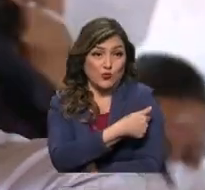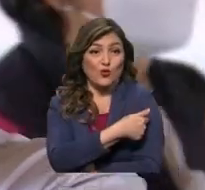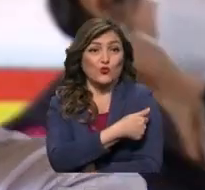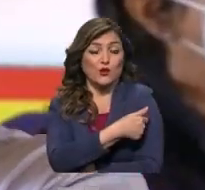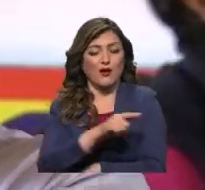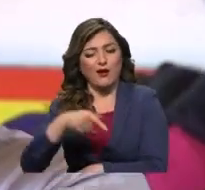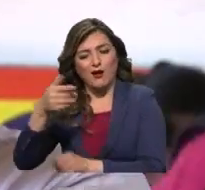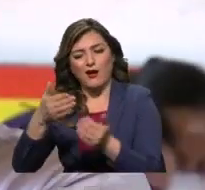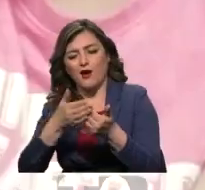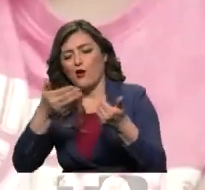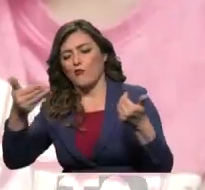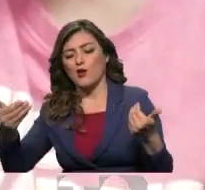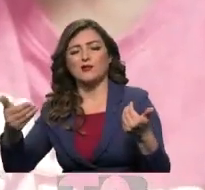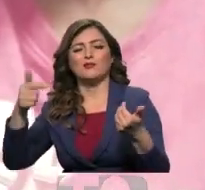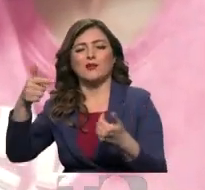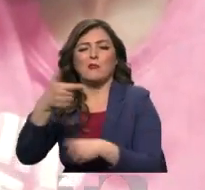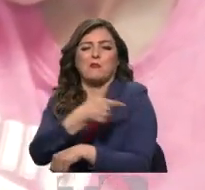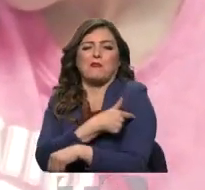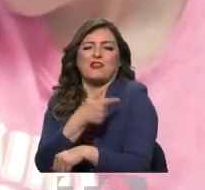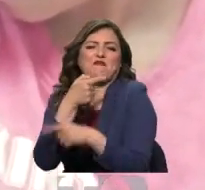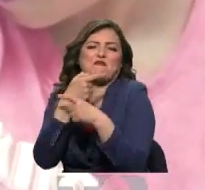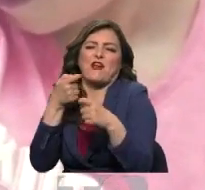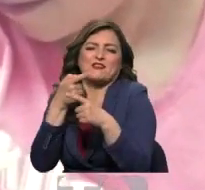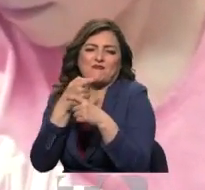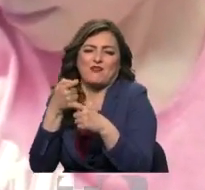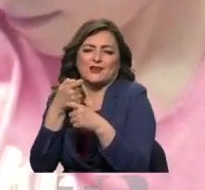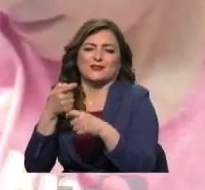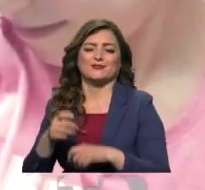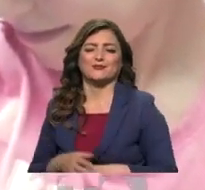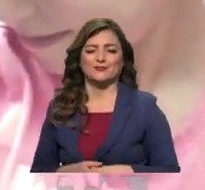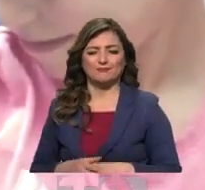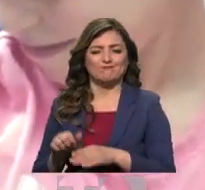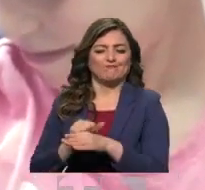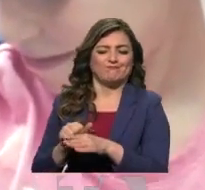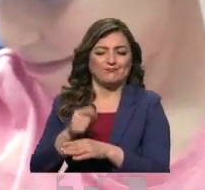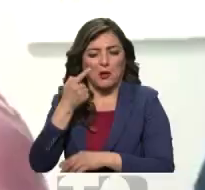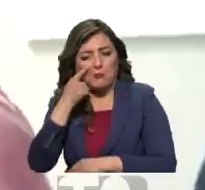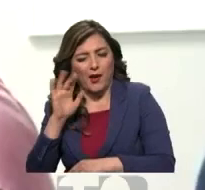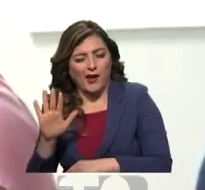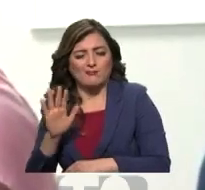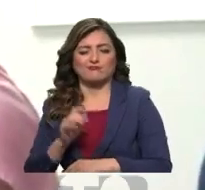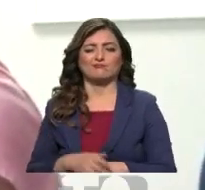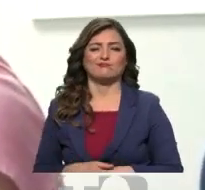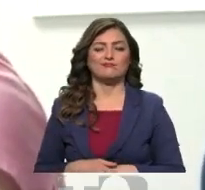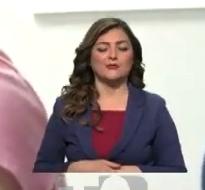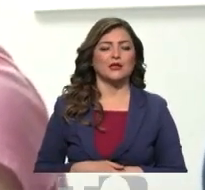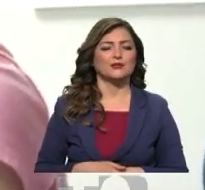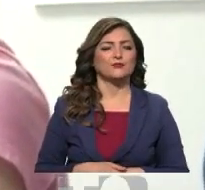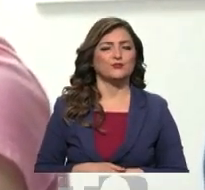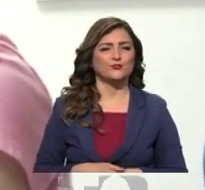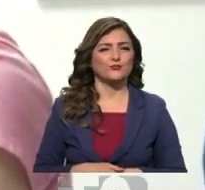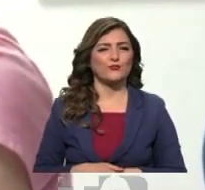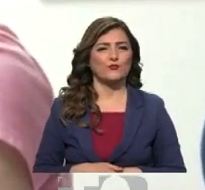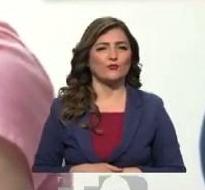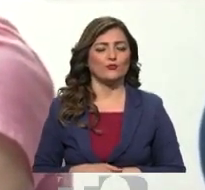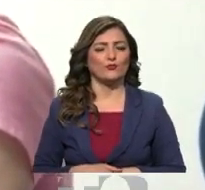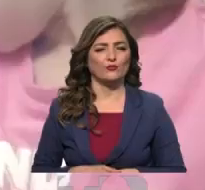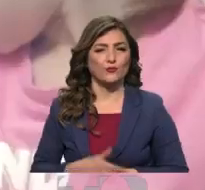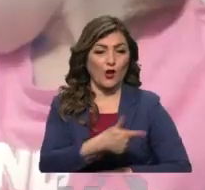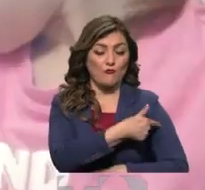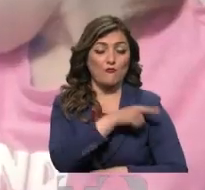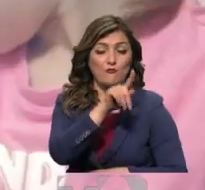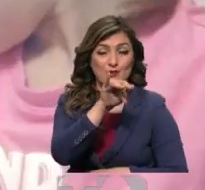y la otra mitad recibió placebo, es decir, hicimos un ensayo clínico para ver la seguridad y eficacia, pues los que recibieron la vacuna